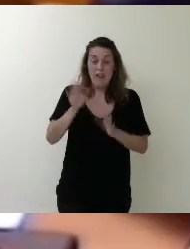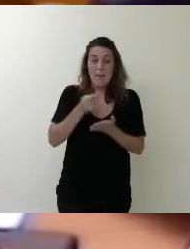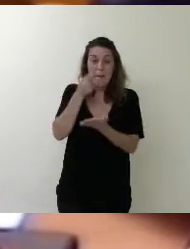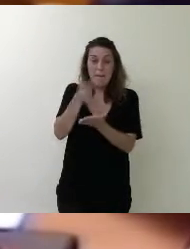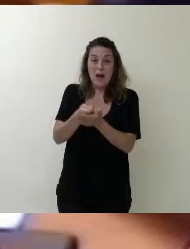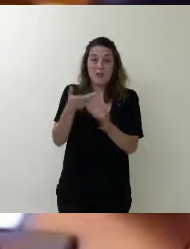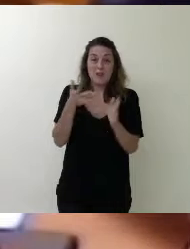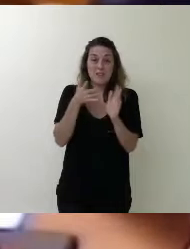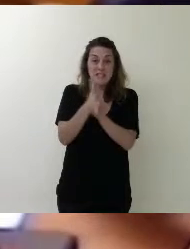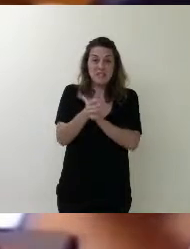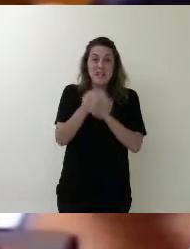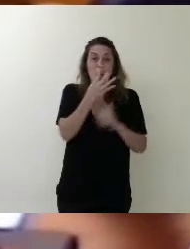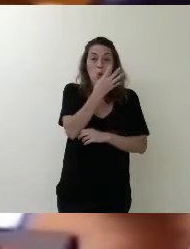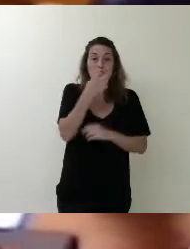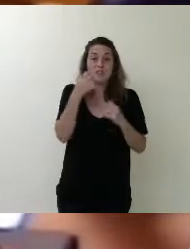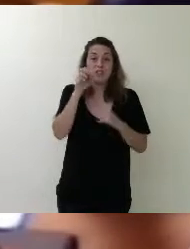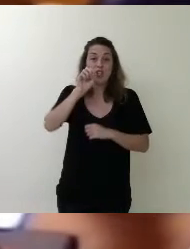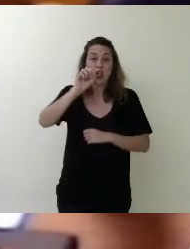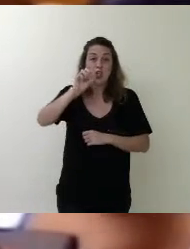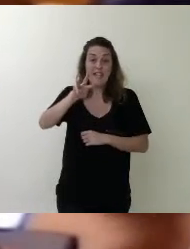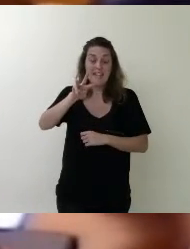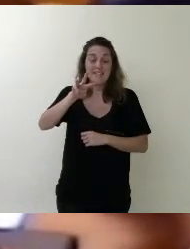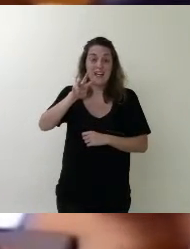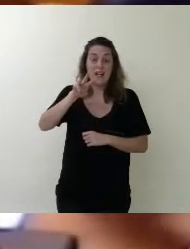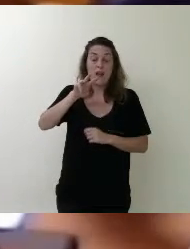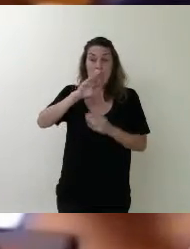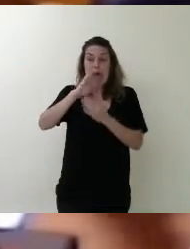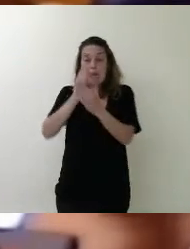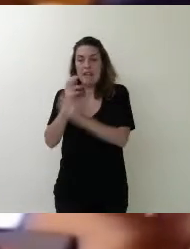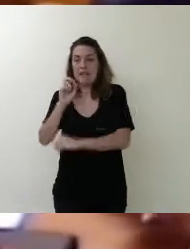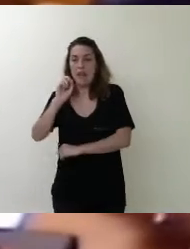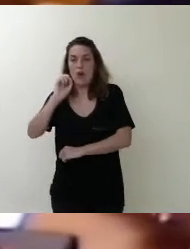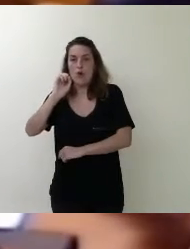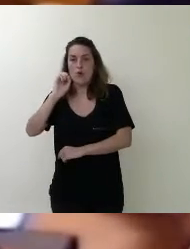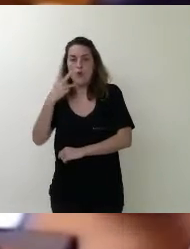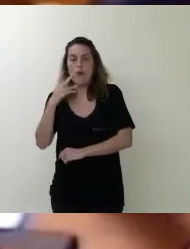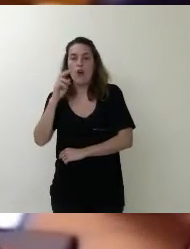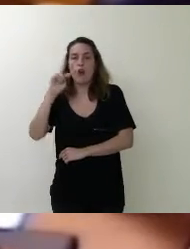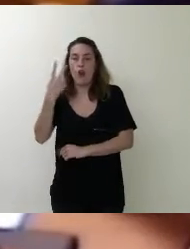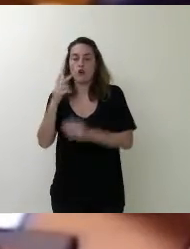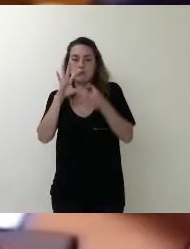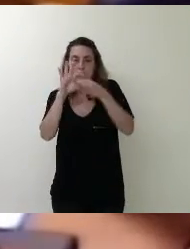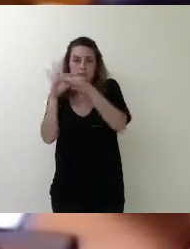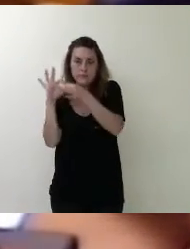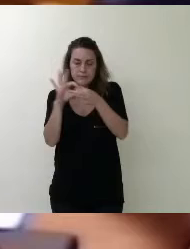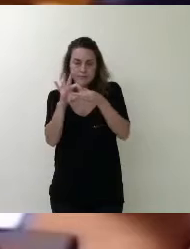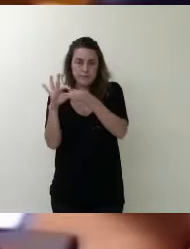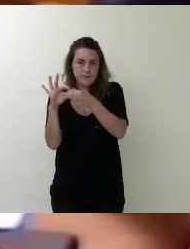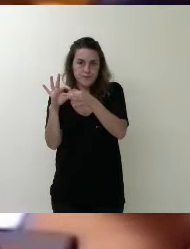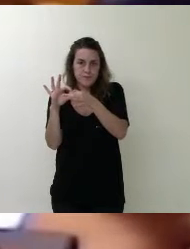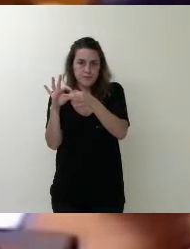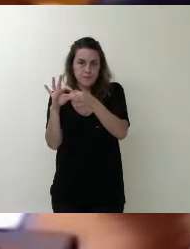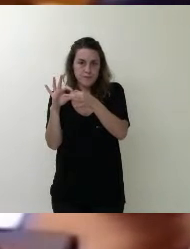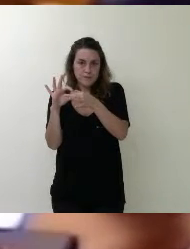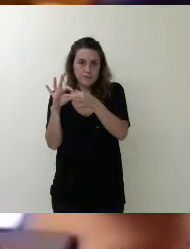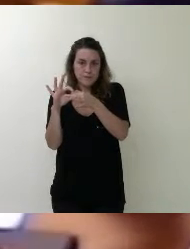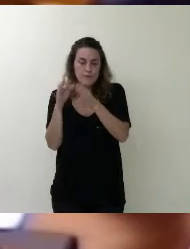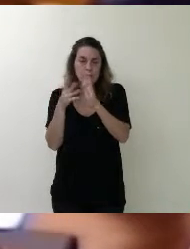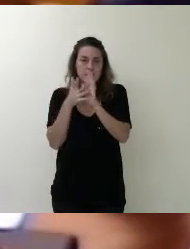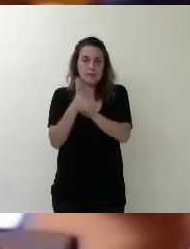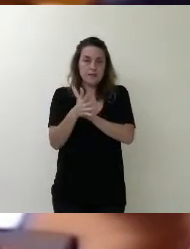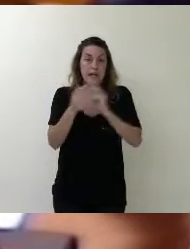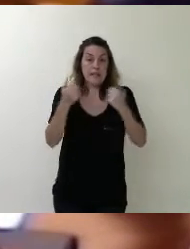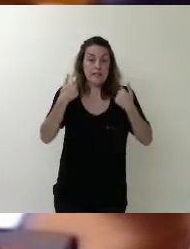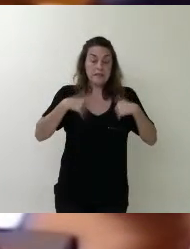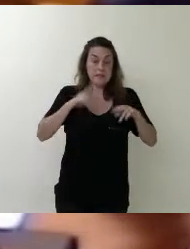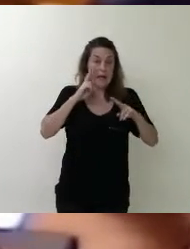de la 413, porque tendrá que ver luego en el expediente número 2, haré mención a ello. En este momento, una vez que se procede al reconocimiento